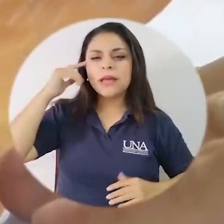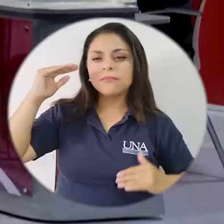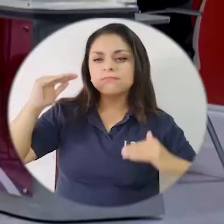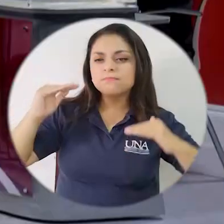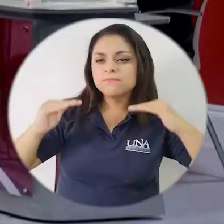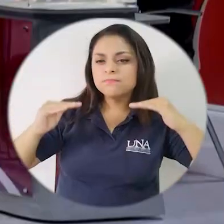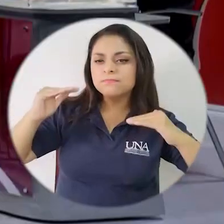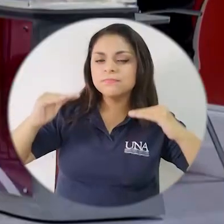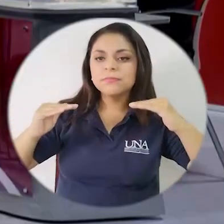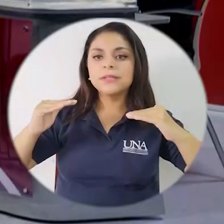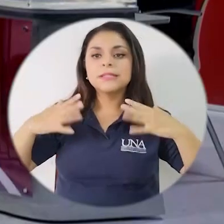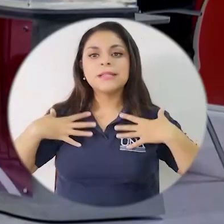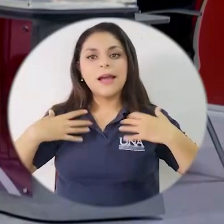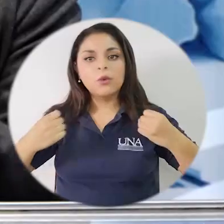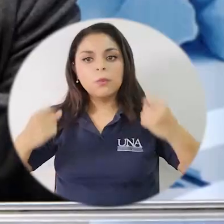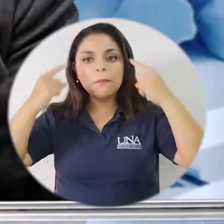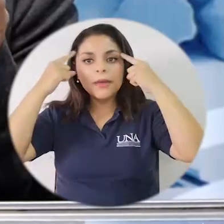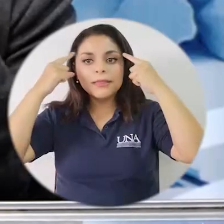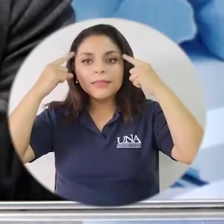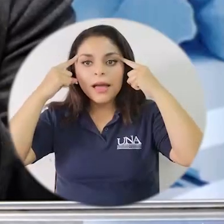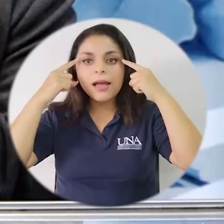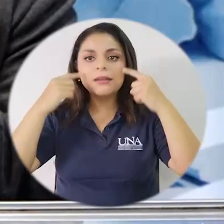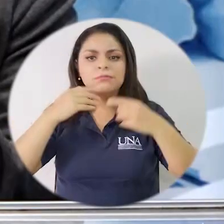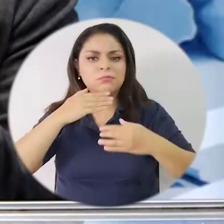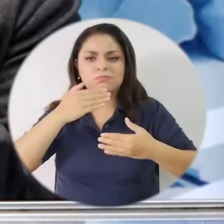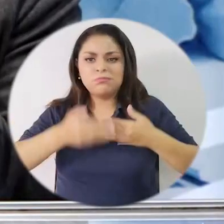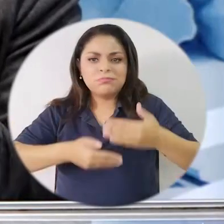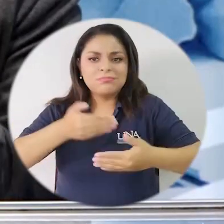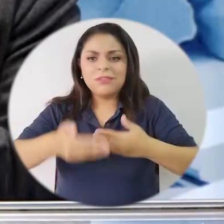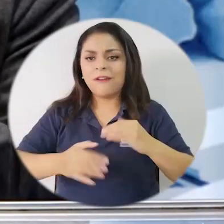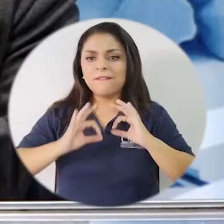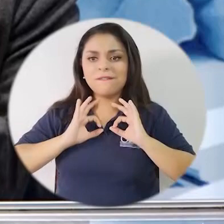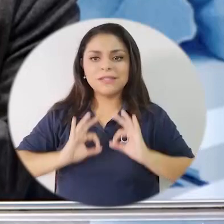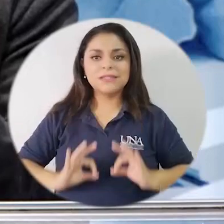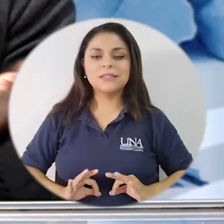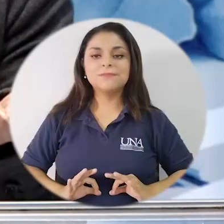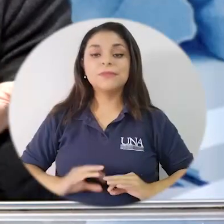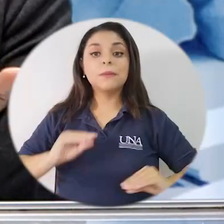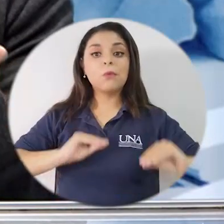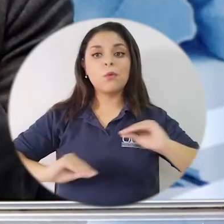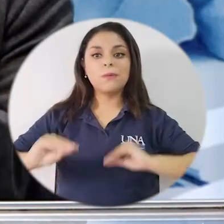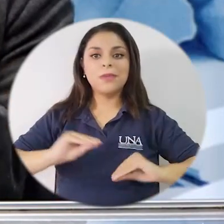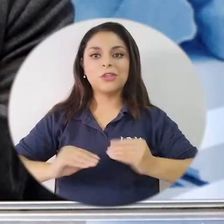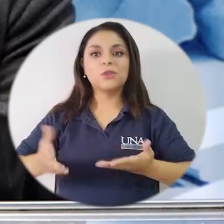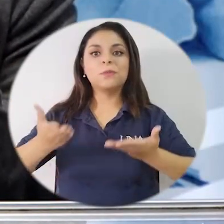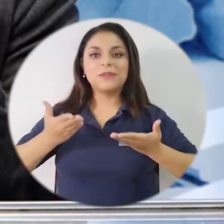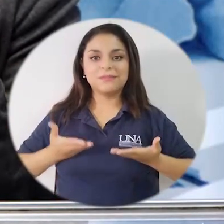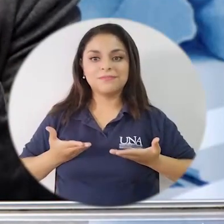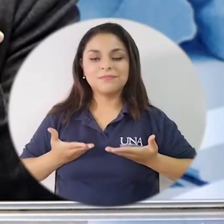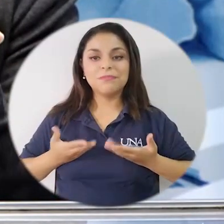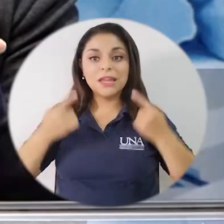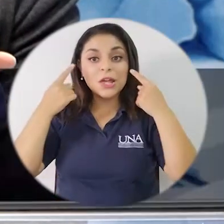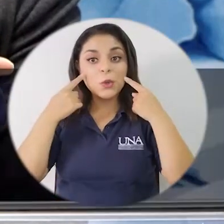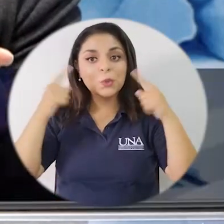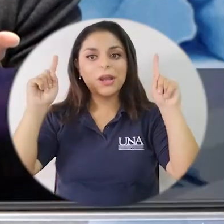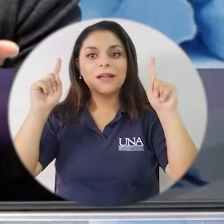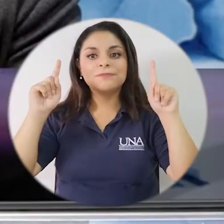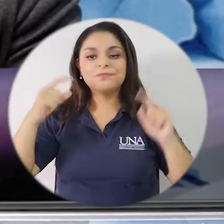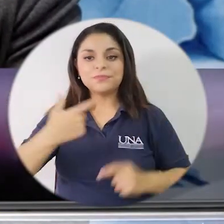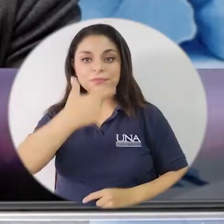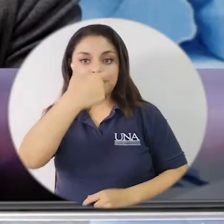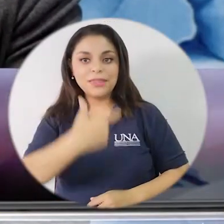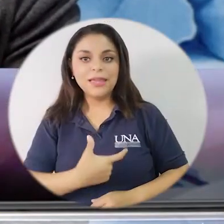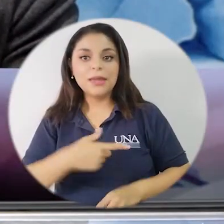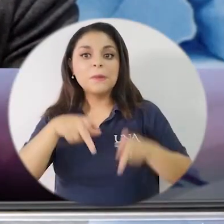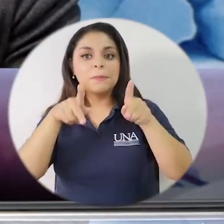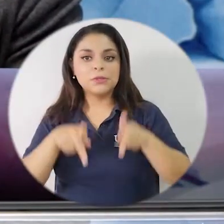una mejor salud mental y todos los procesos que a nivel fisiológico el movimiento me da para ser una persona con